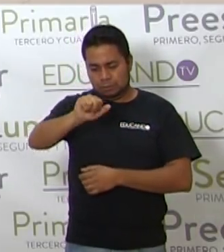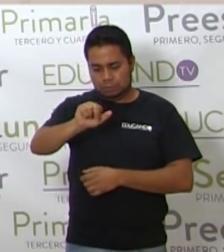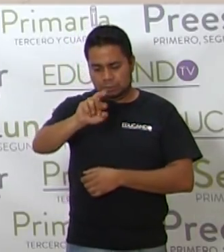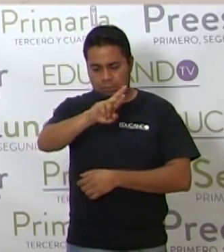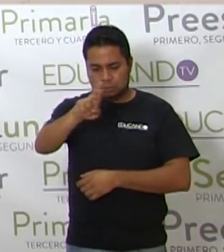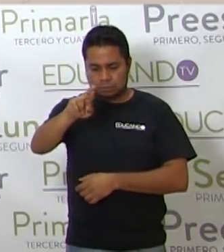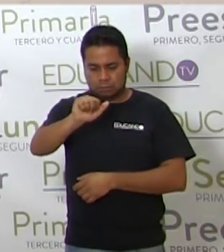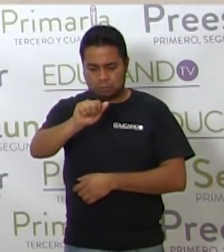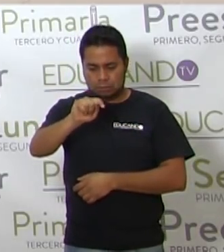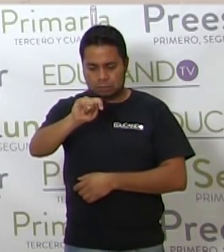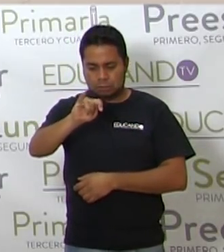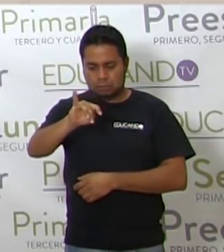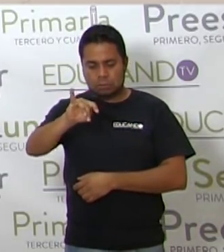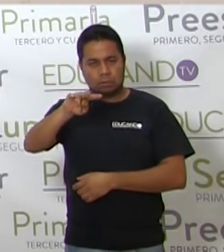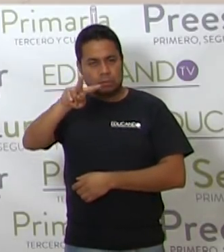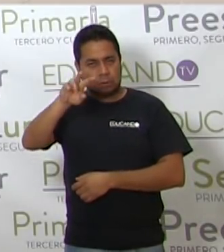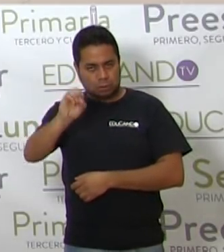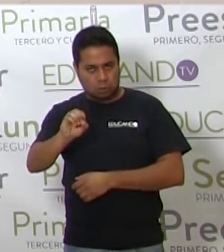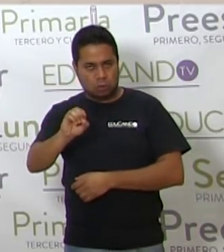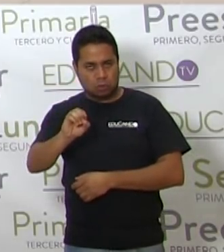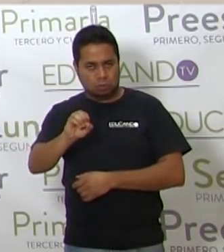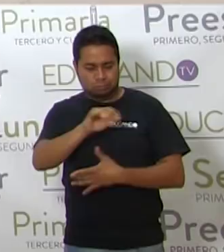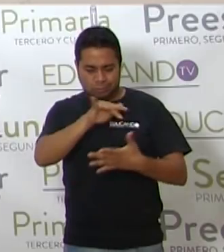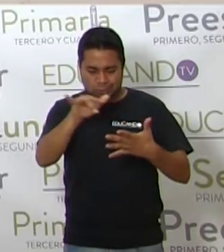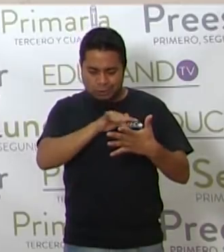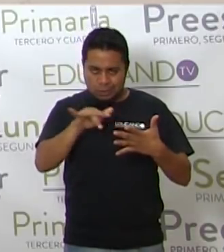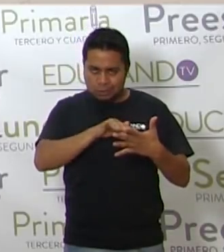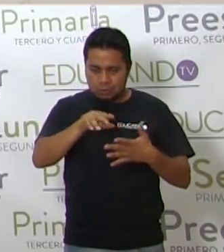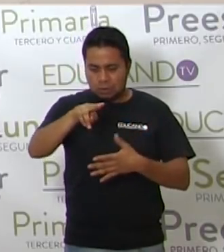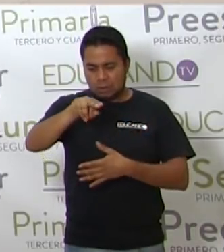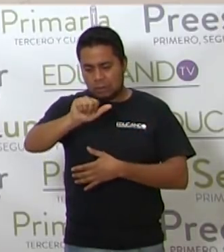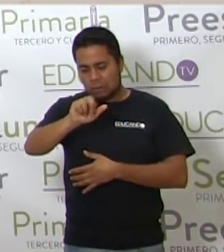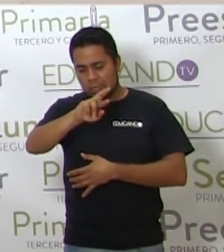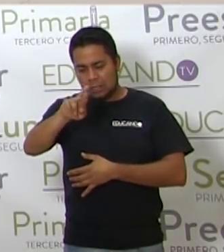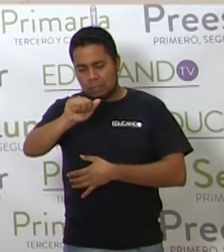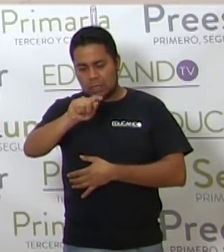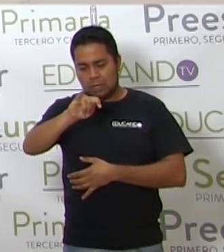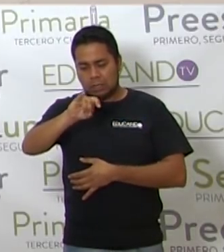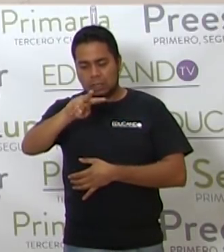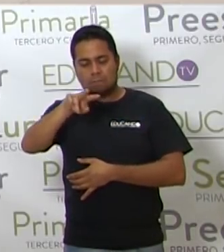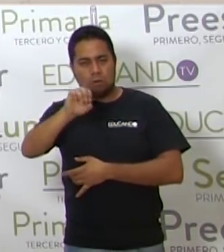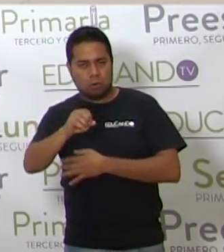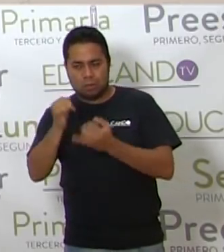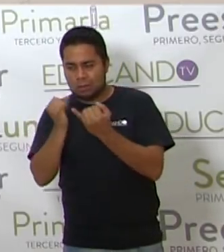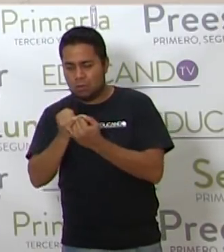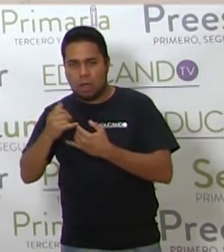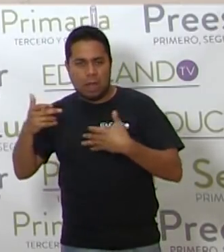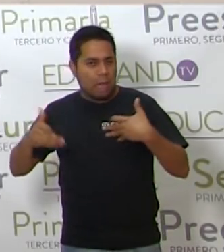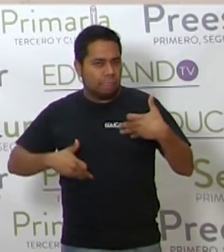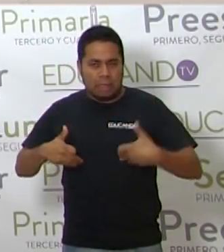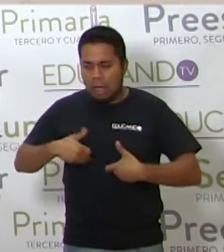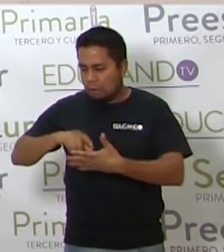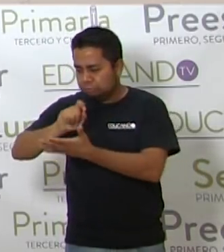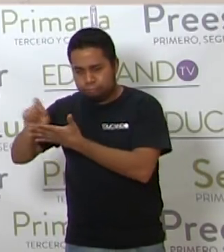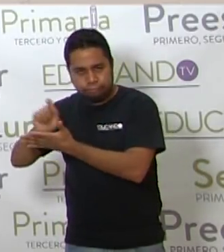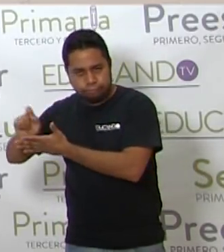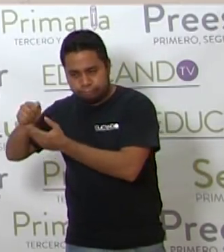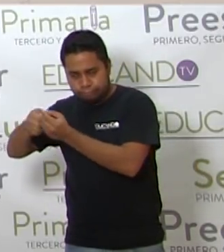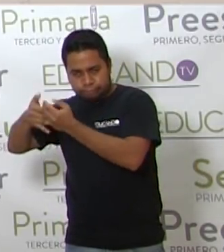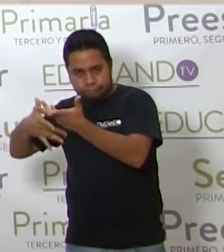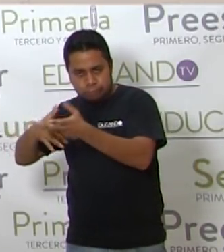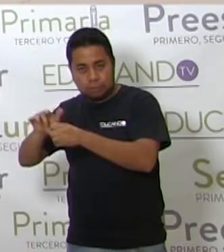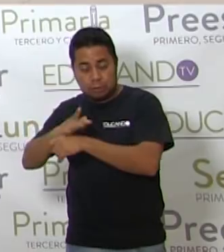narrativo. ¿Bien? Un texto narrativo. Porque